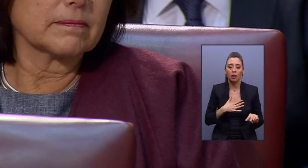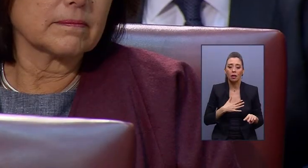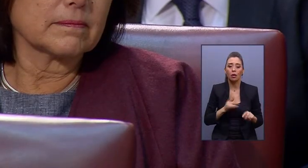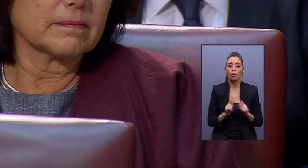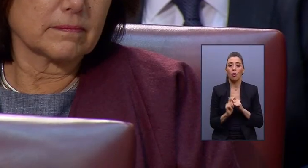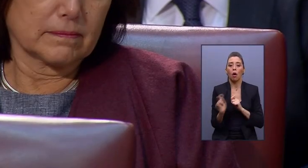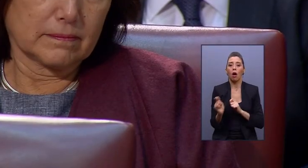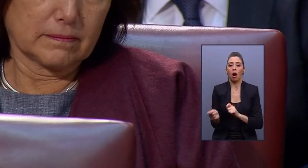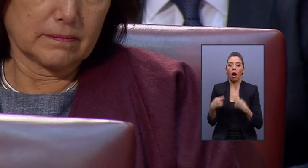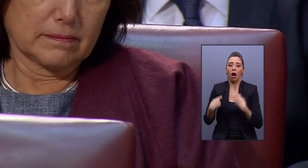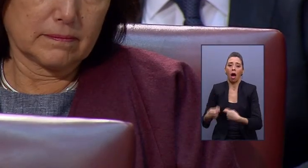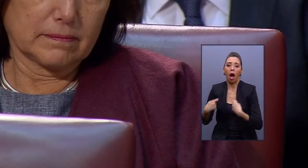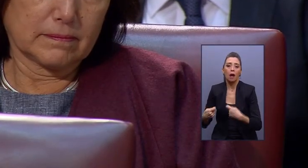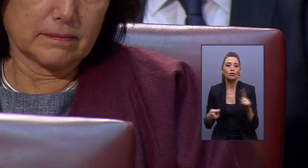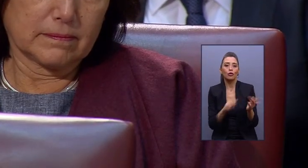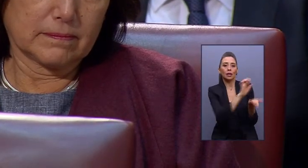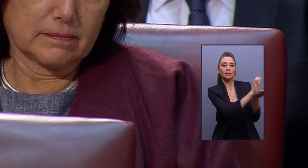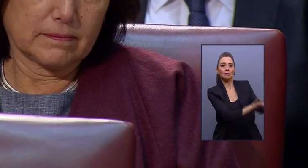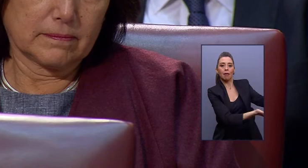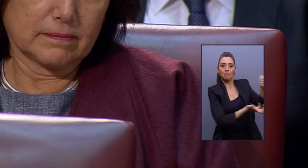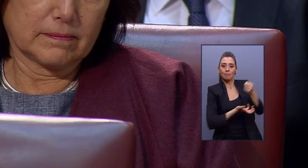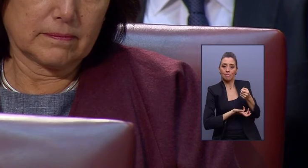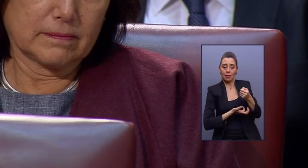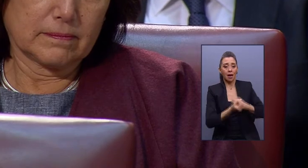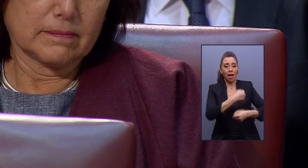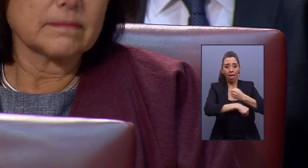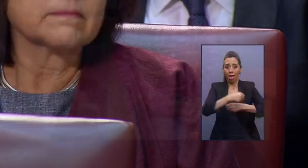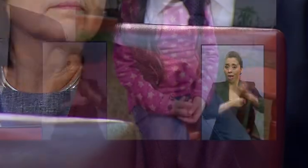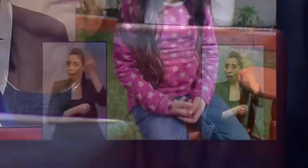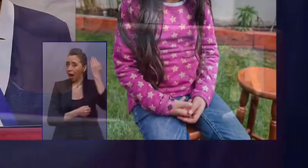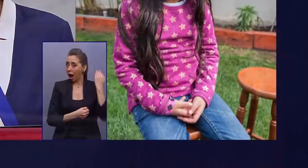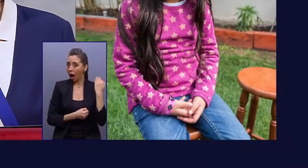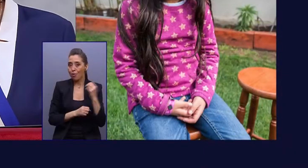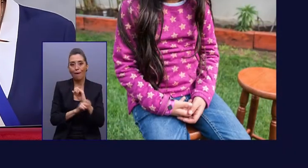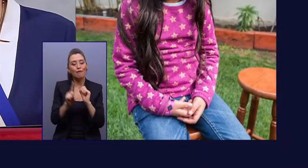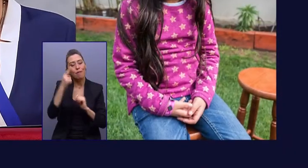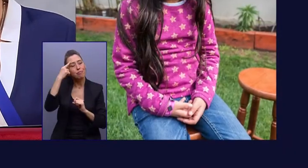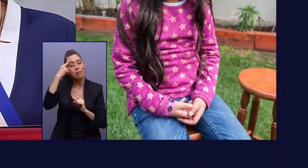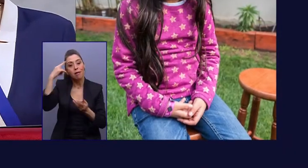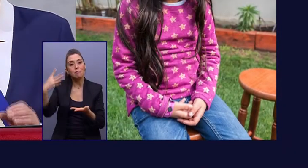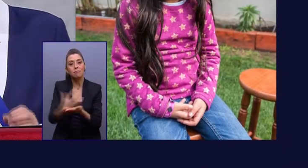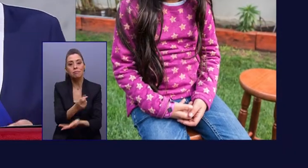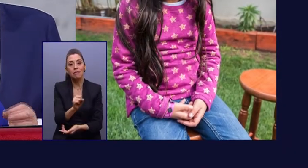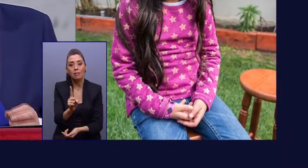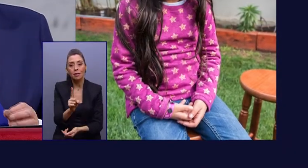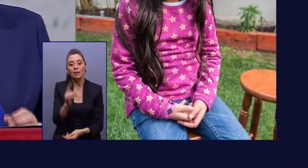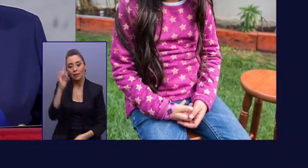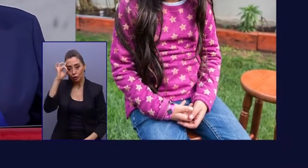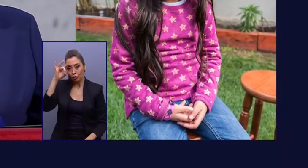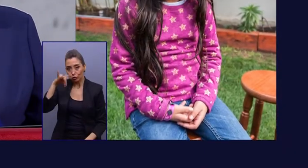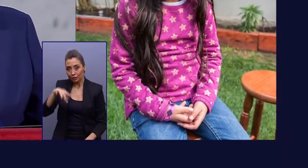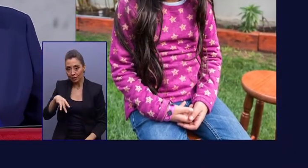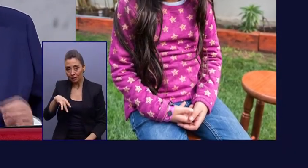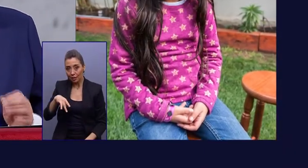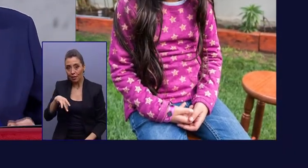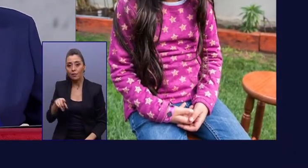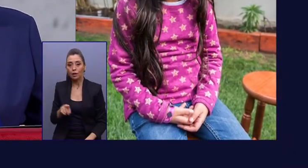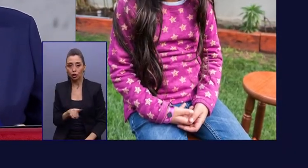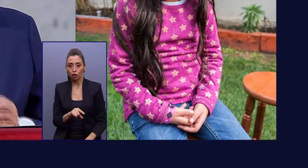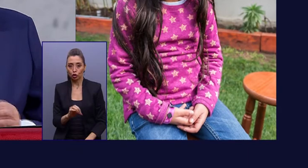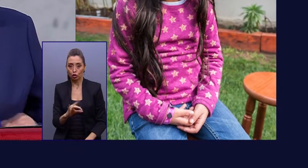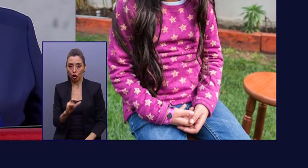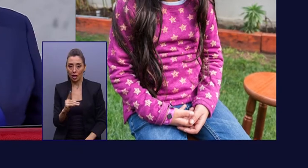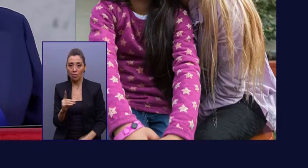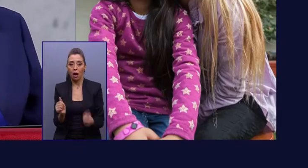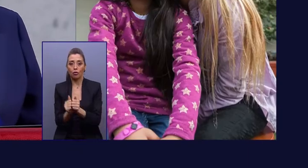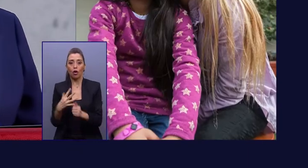deben asumir este gasto. Esto hace unos años era simplemente impensable. Y lo sabe mejor que nadie Soledad y